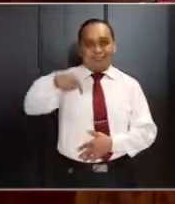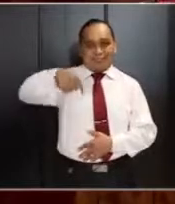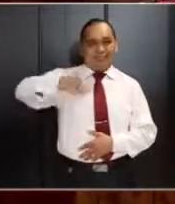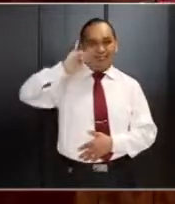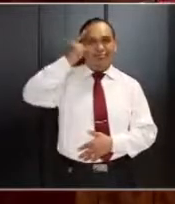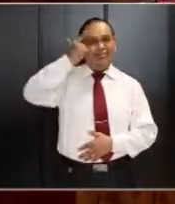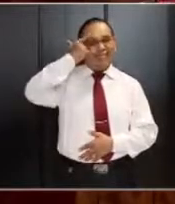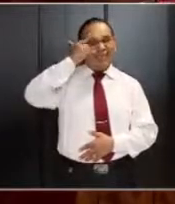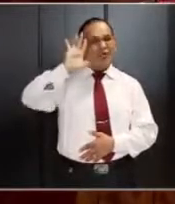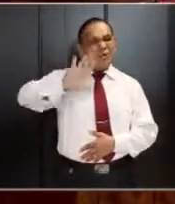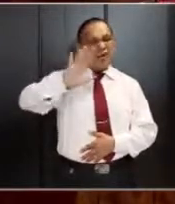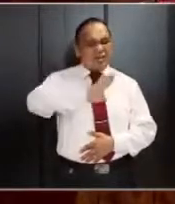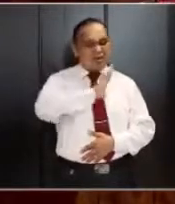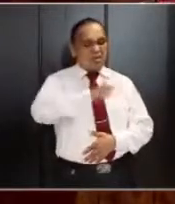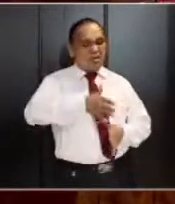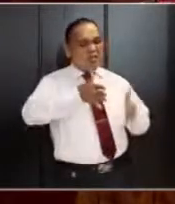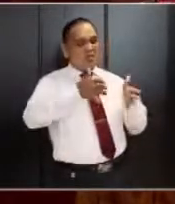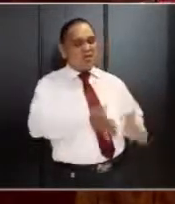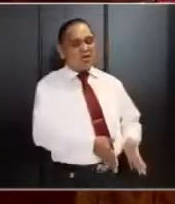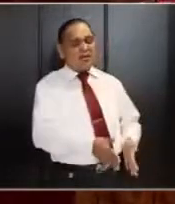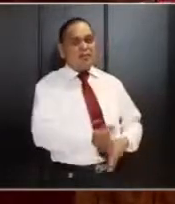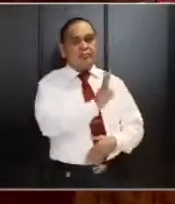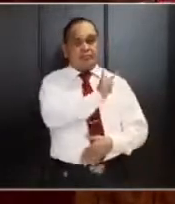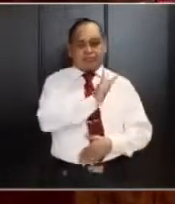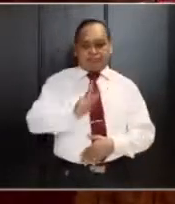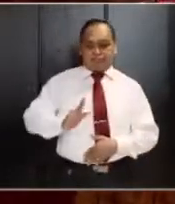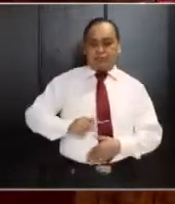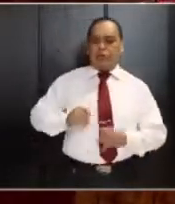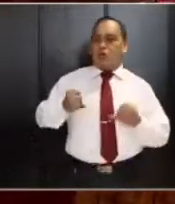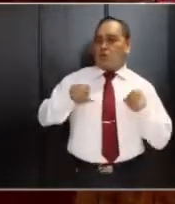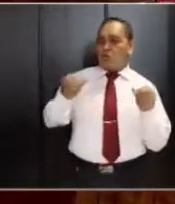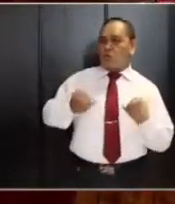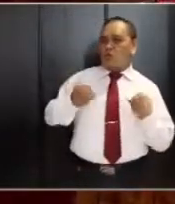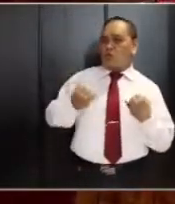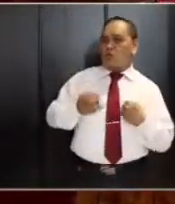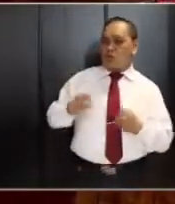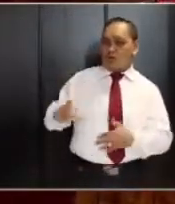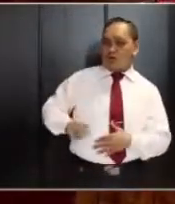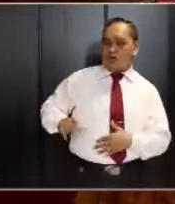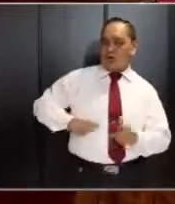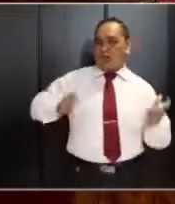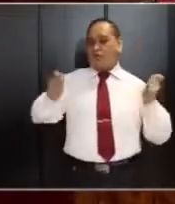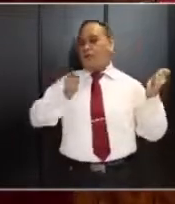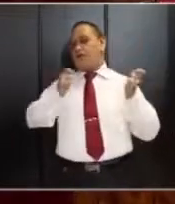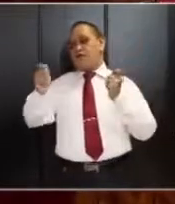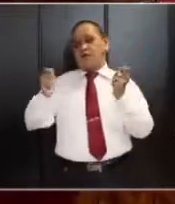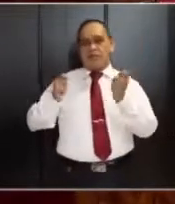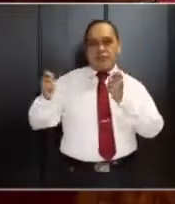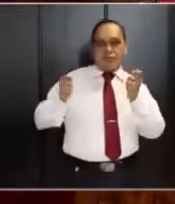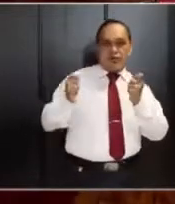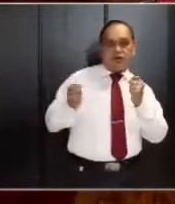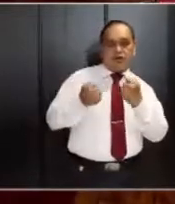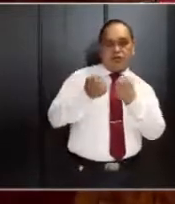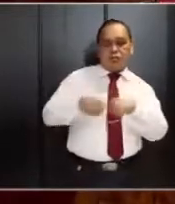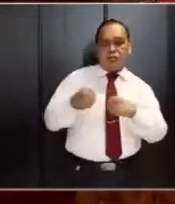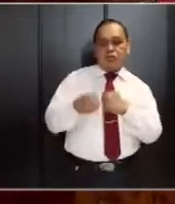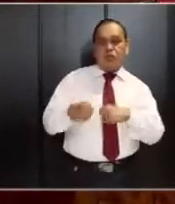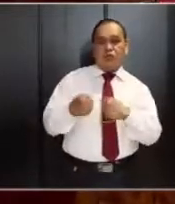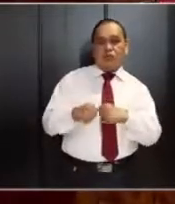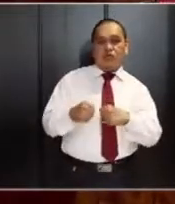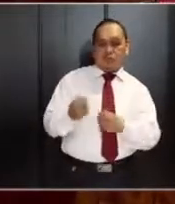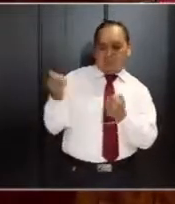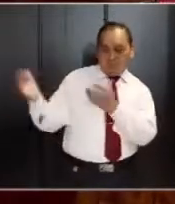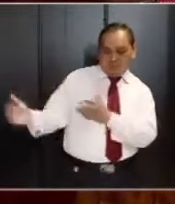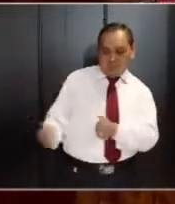tumba. Imagínese, presidente del PRI, el muchacho que había sido gobernador, que lo manejaba, que puso al sobrinito, y no